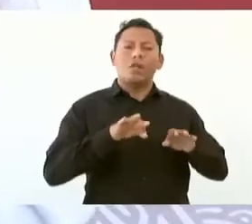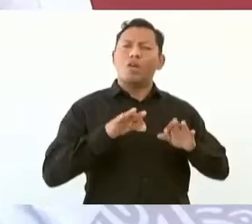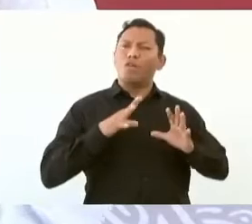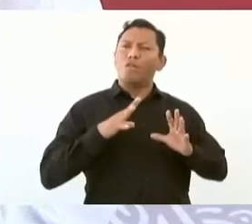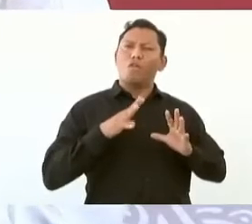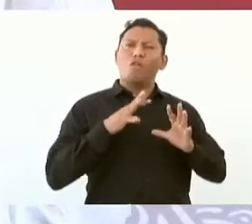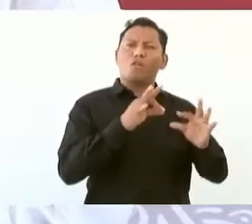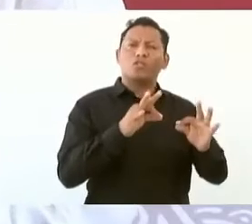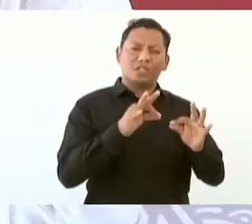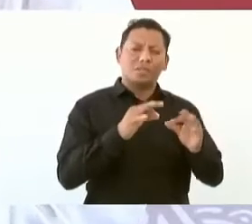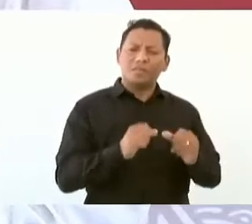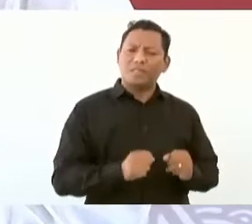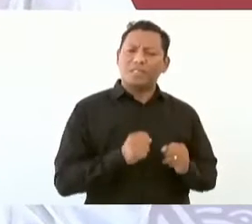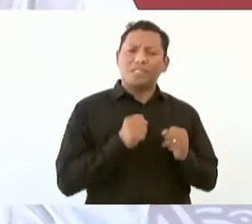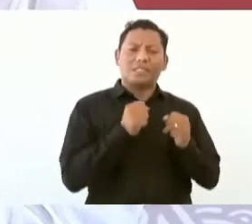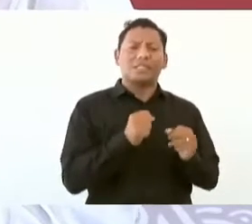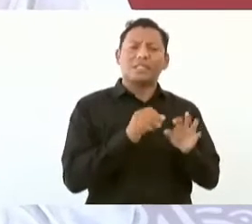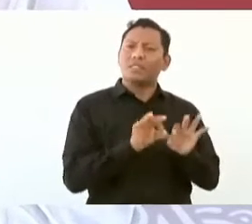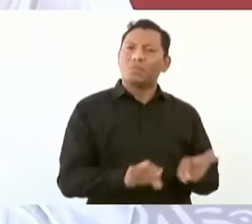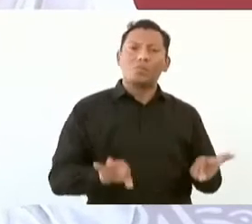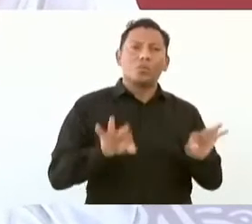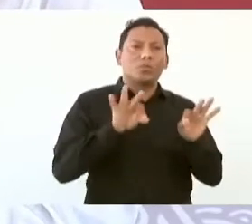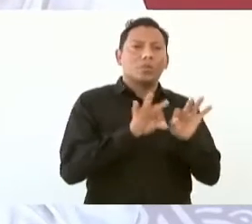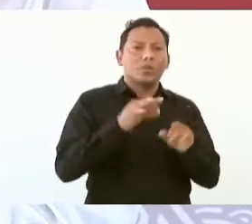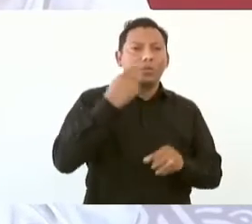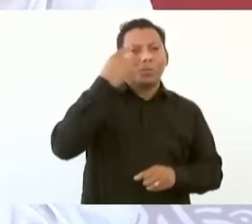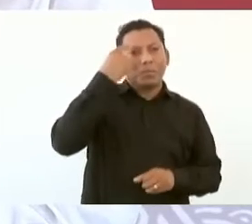fundamentales en la construcción de esta obra,